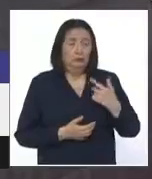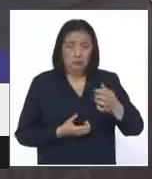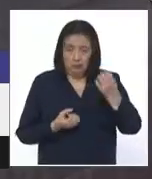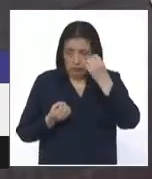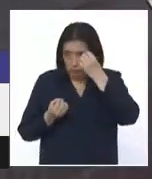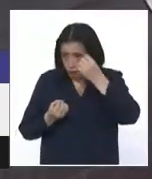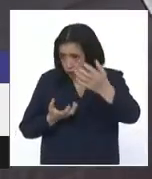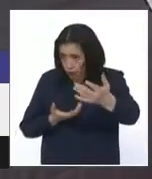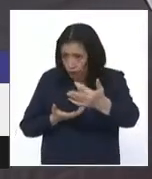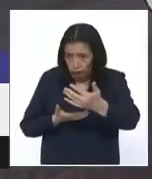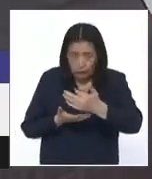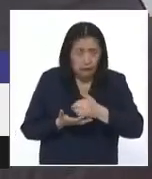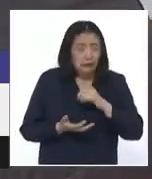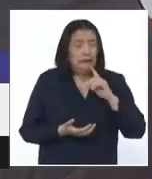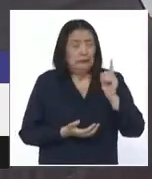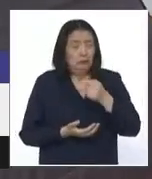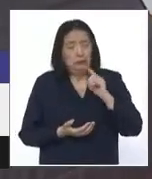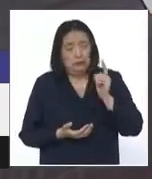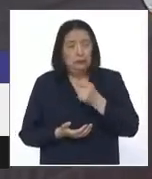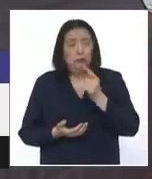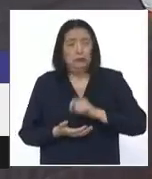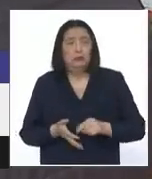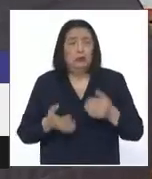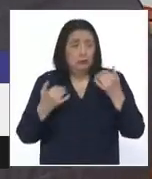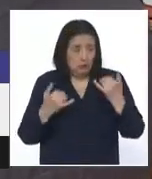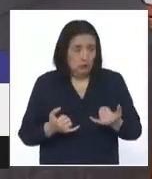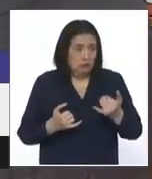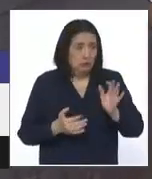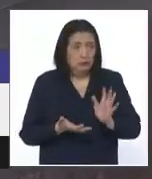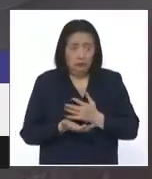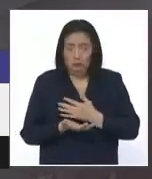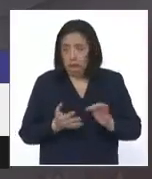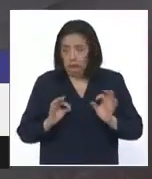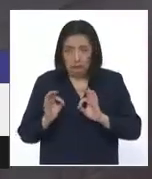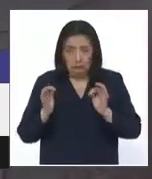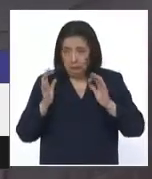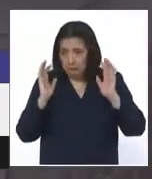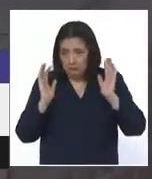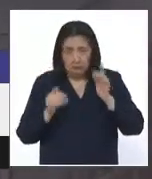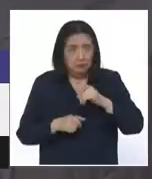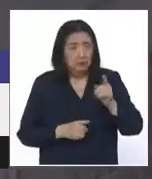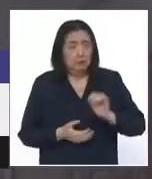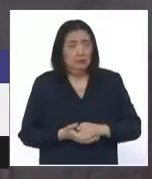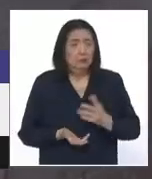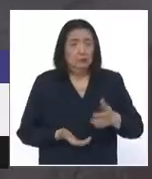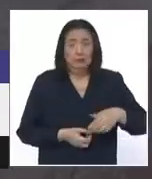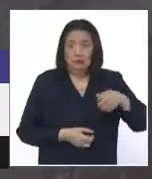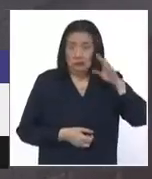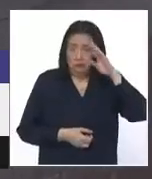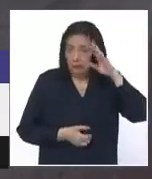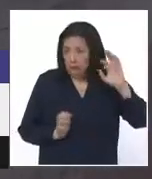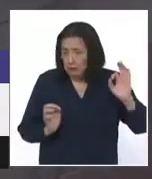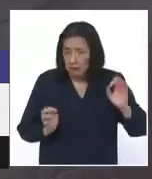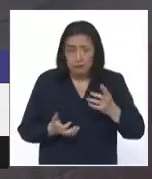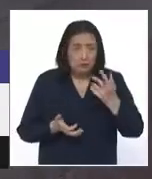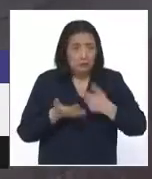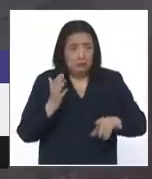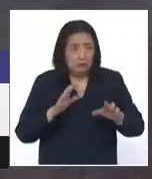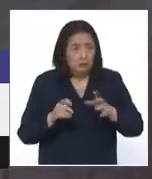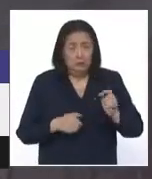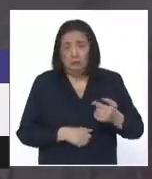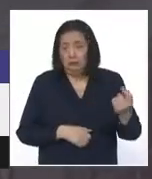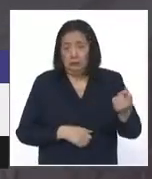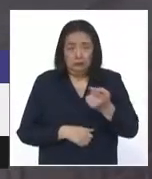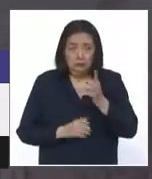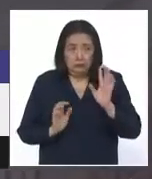recogiendo varias denuncias y hasta el momento no hemos escuchado un llamado de las autoridades para ver qué va a hacer con cada